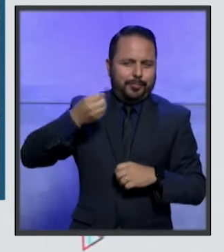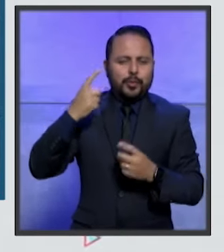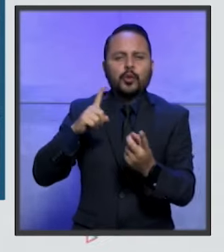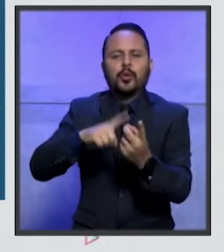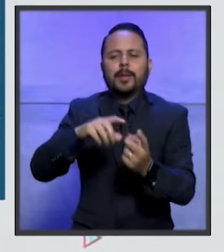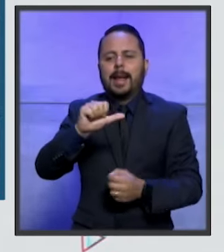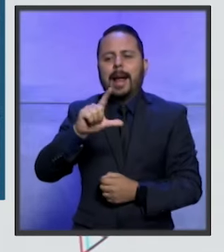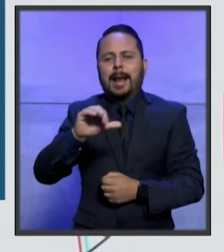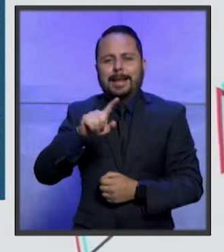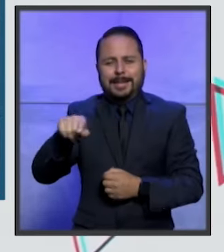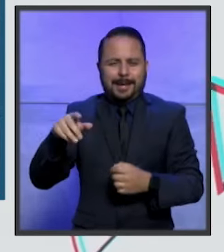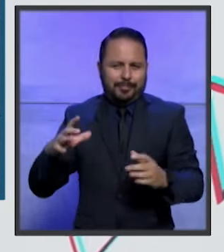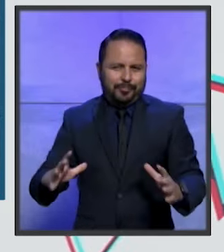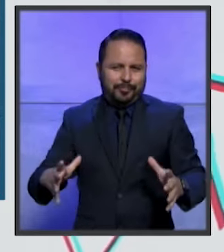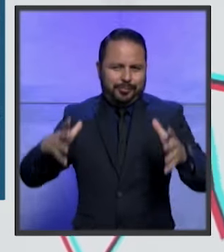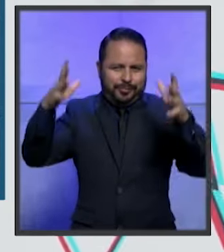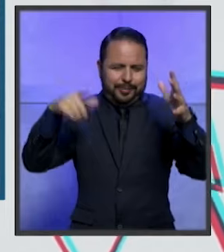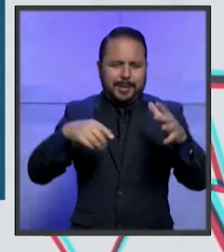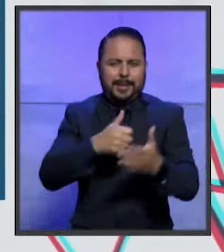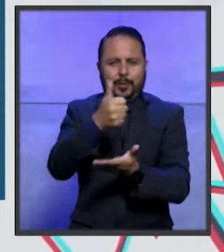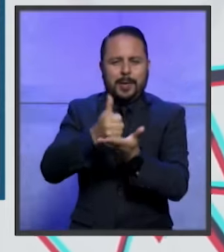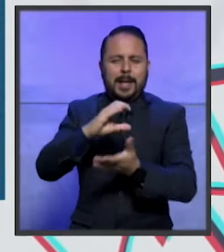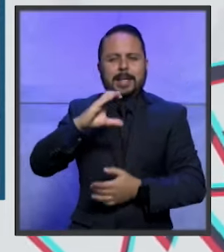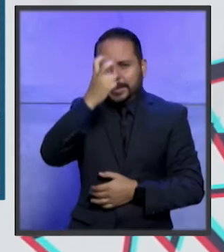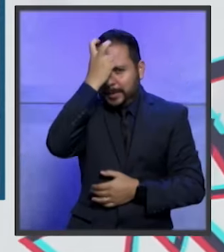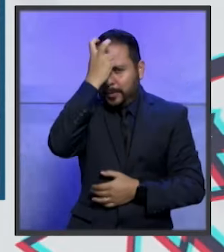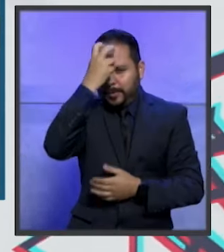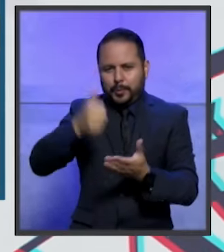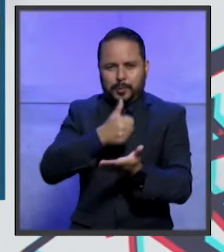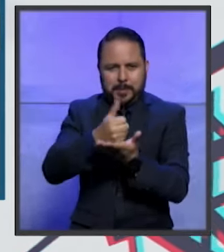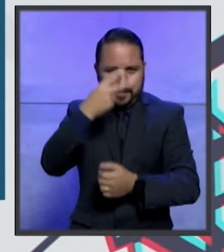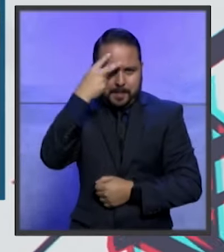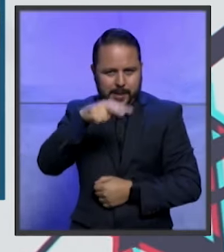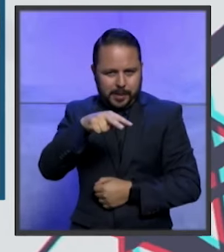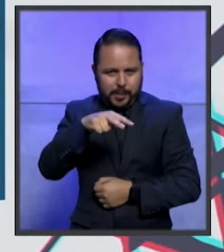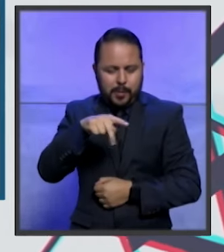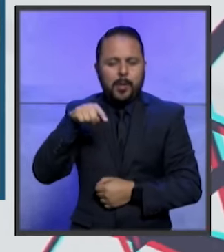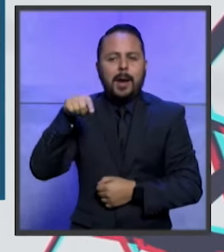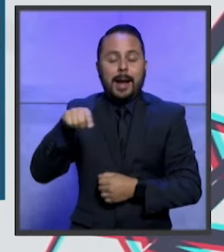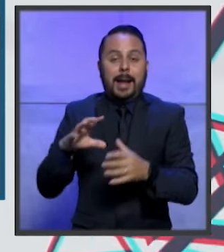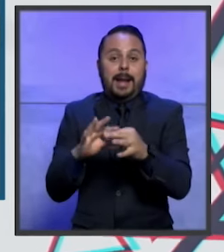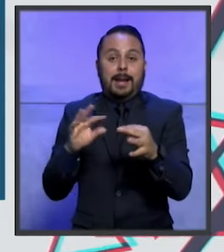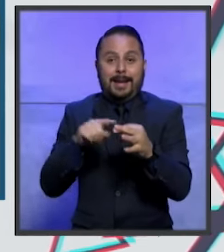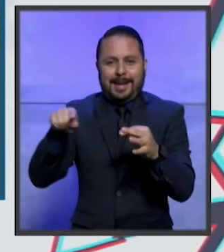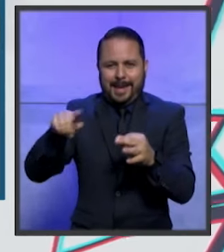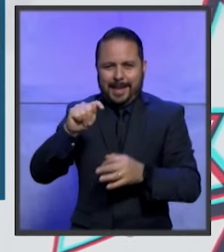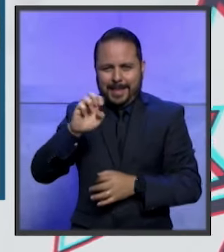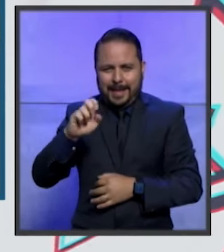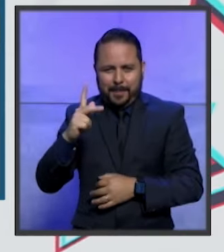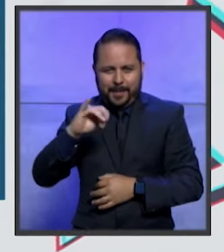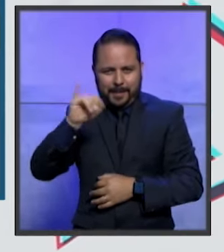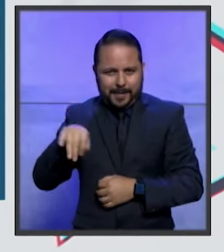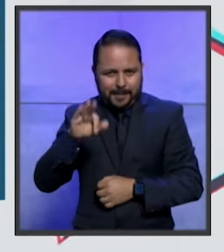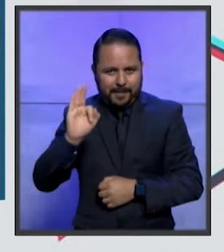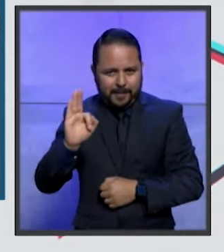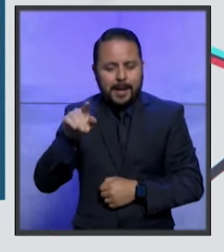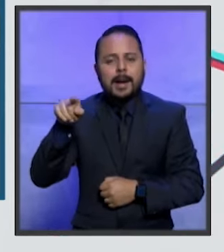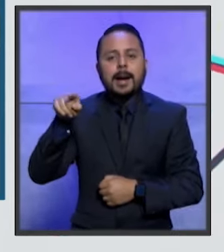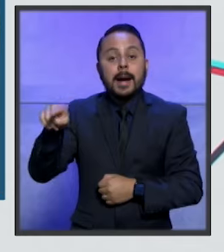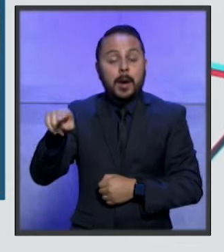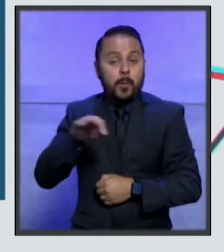en el alcázar del castillo de chapultpec en la Ciudad de México el magistrado electoral Indicó que el tribunal electoral del poder judicial de la